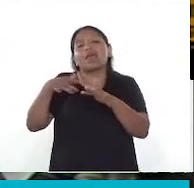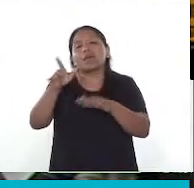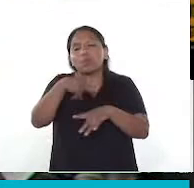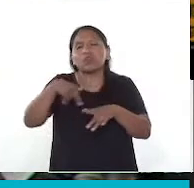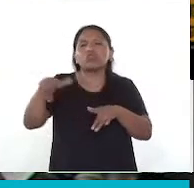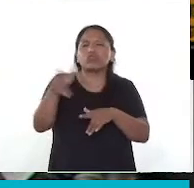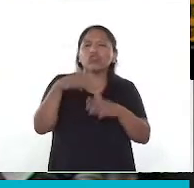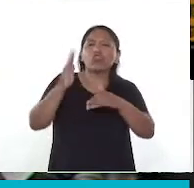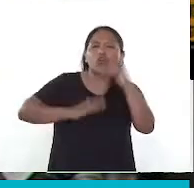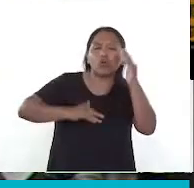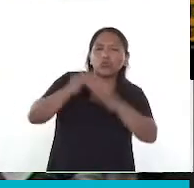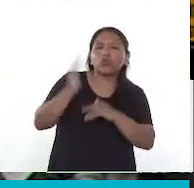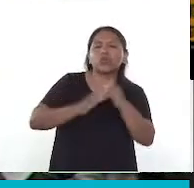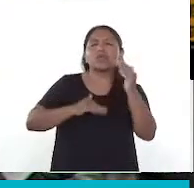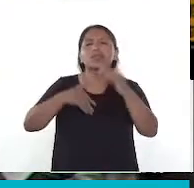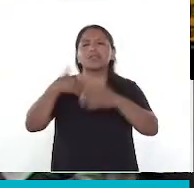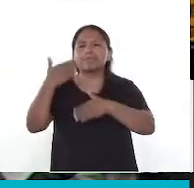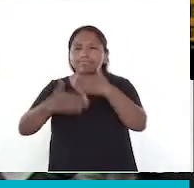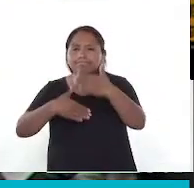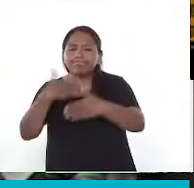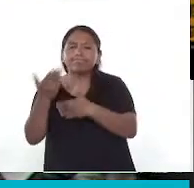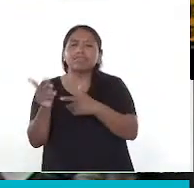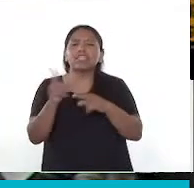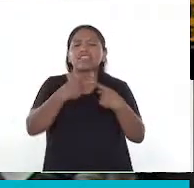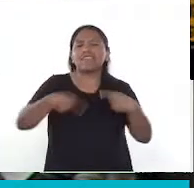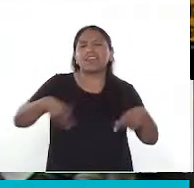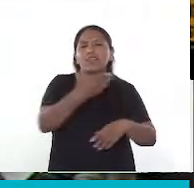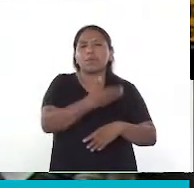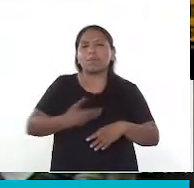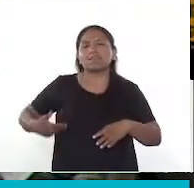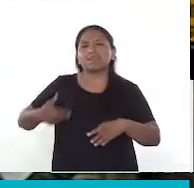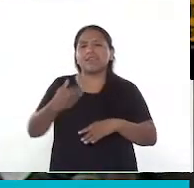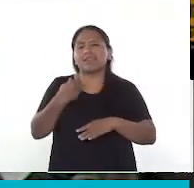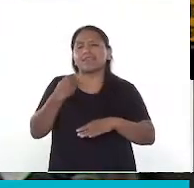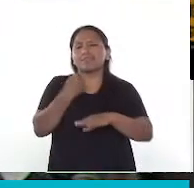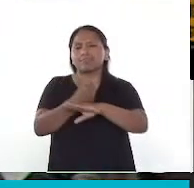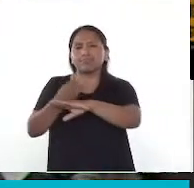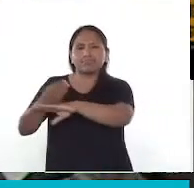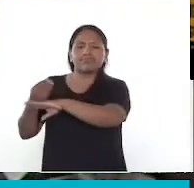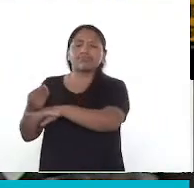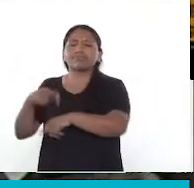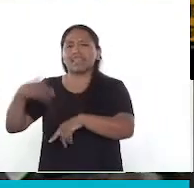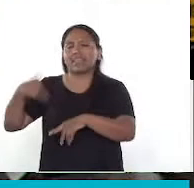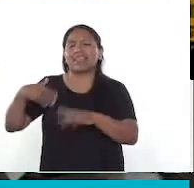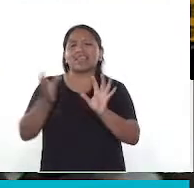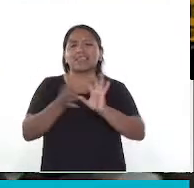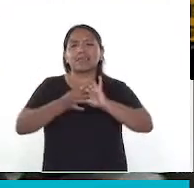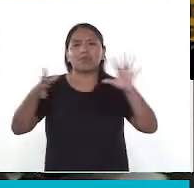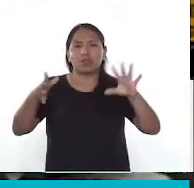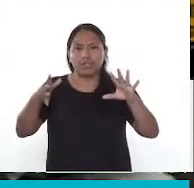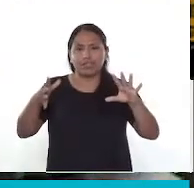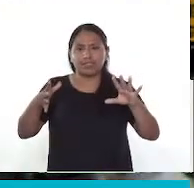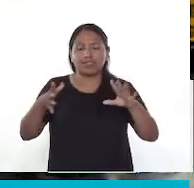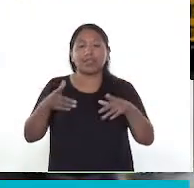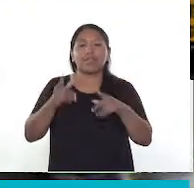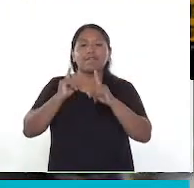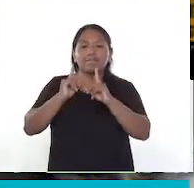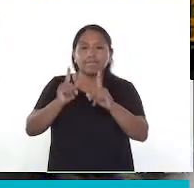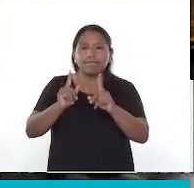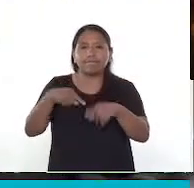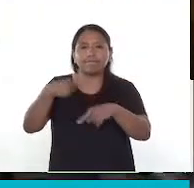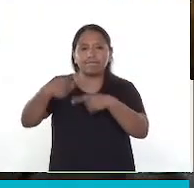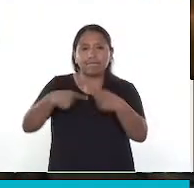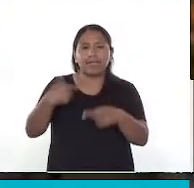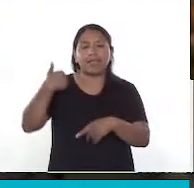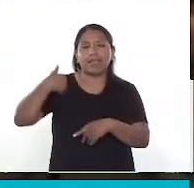construir todos los que vinimos y todos los presidentes de la argentina que lo siguieron en forma democrática sostener el